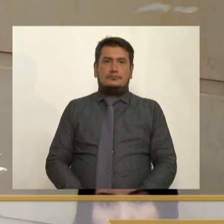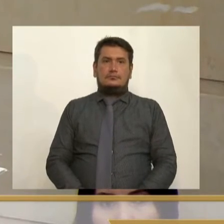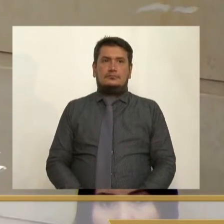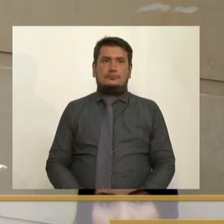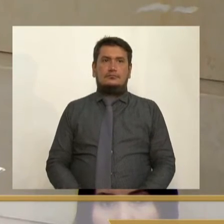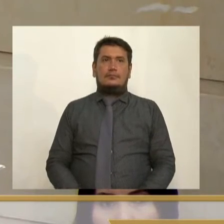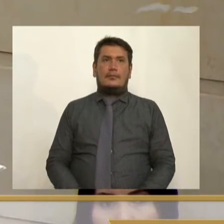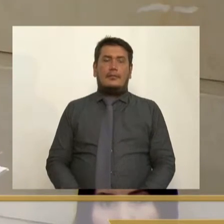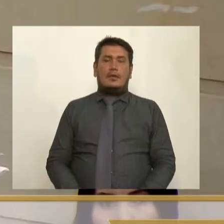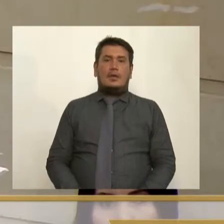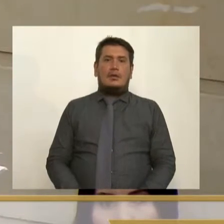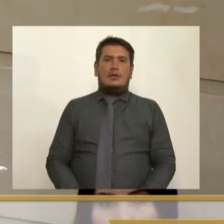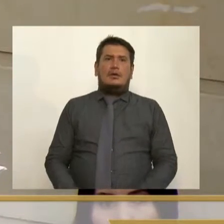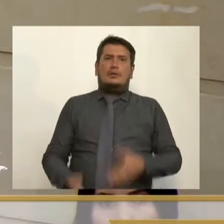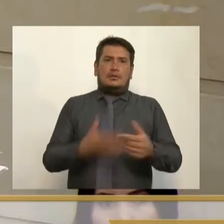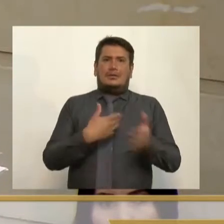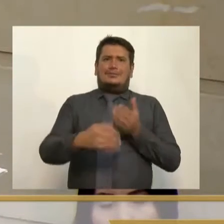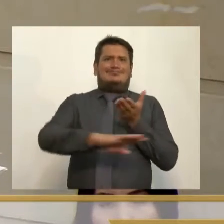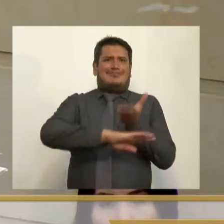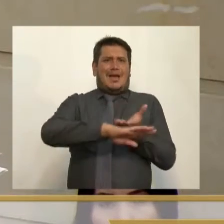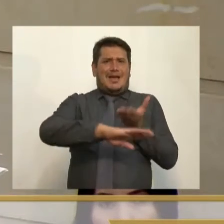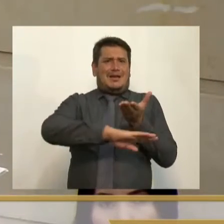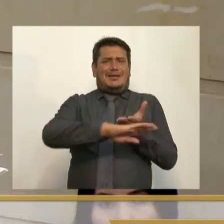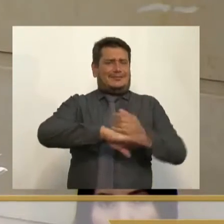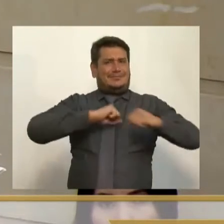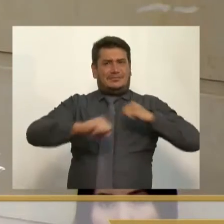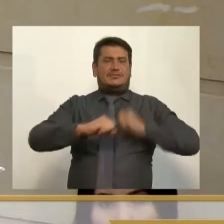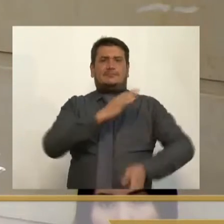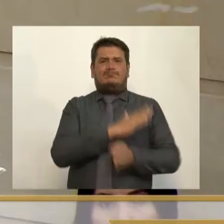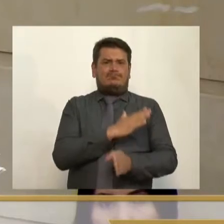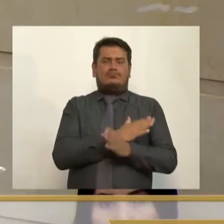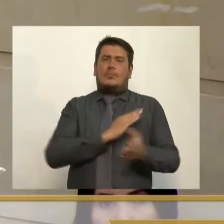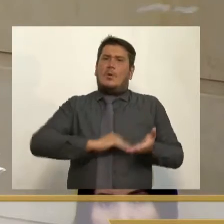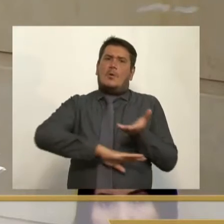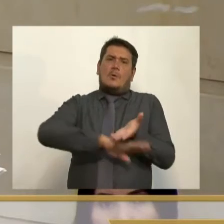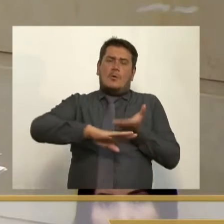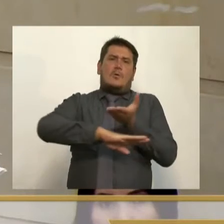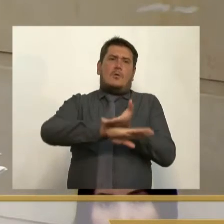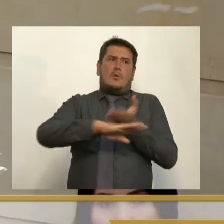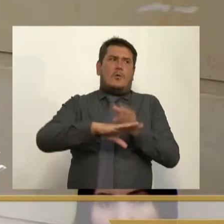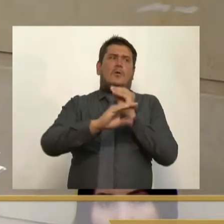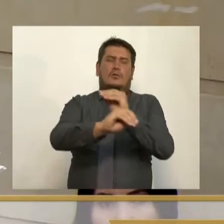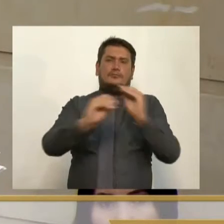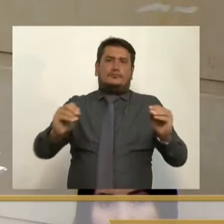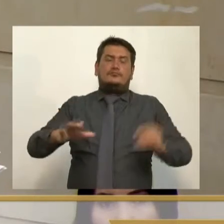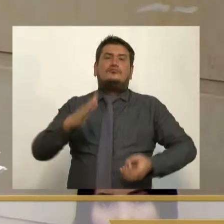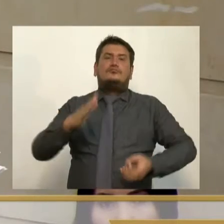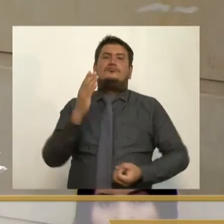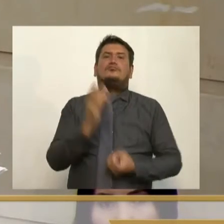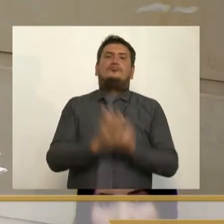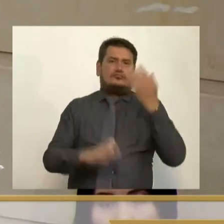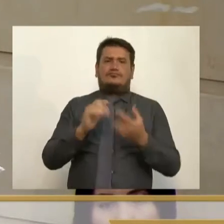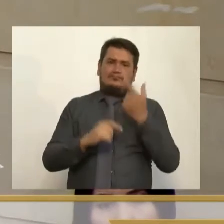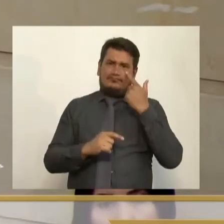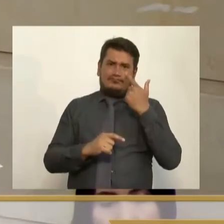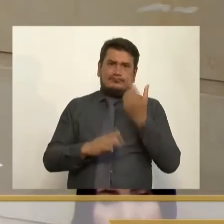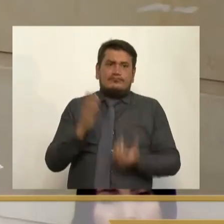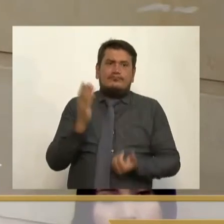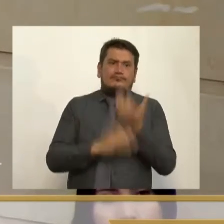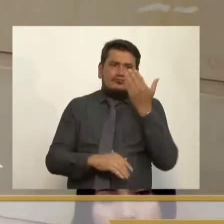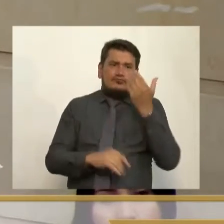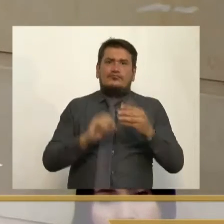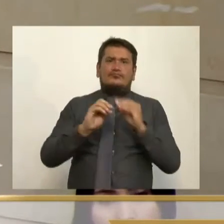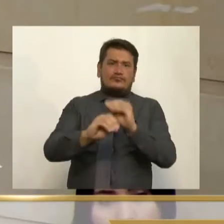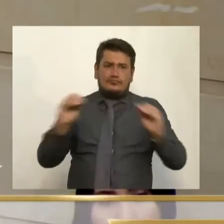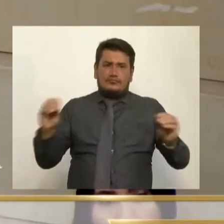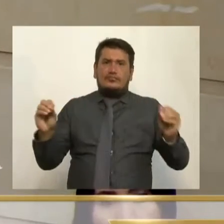Y así, por encima de todas solicitudes, vamos solicitando o programando una nueva elección sin el respeto a la respuesta que